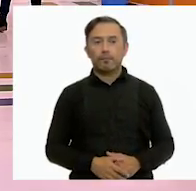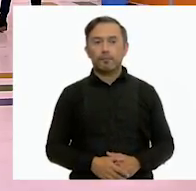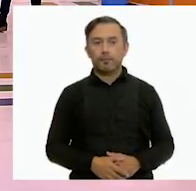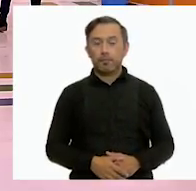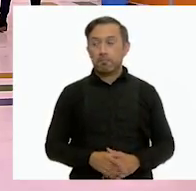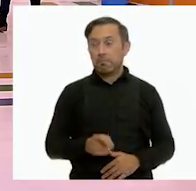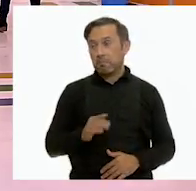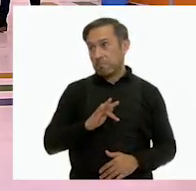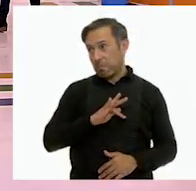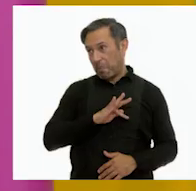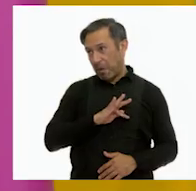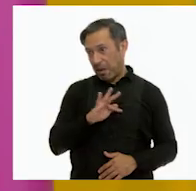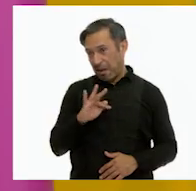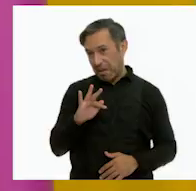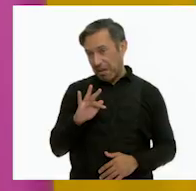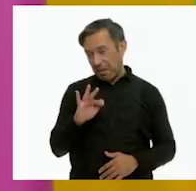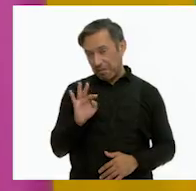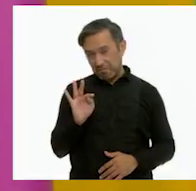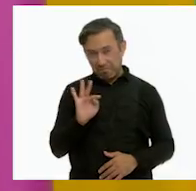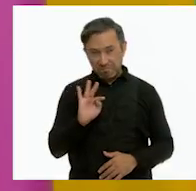Podría ser algo así